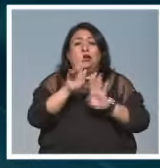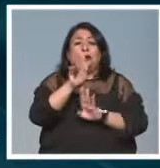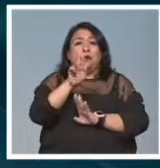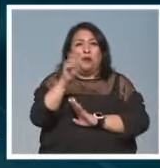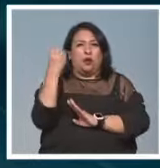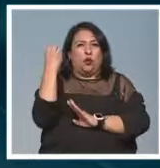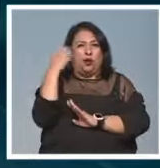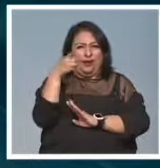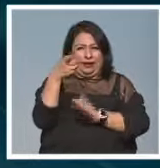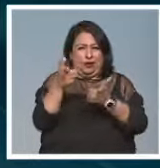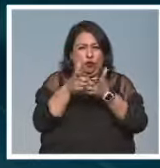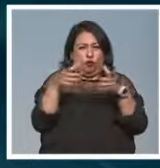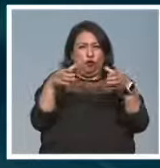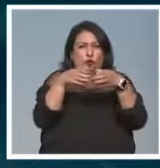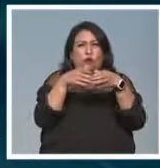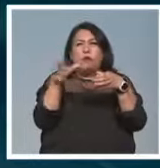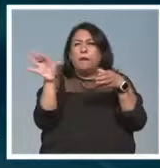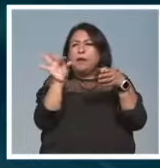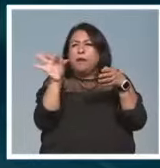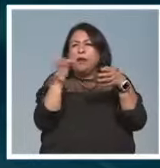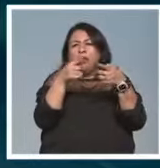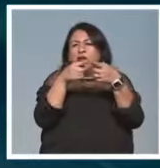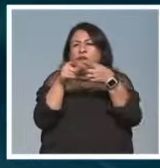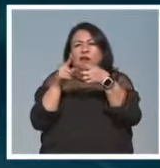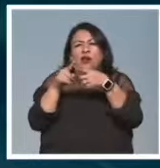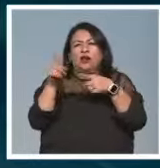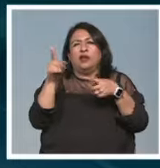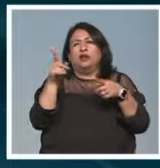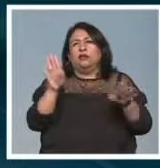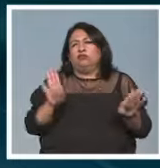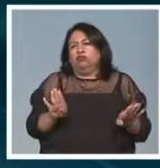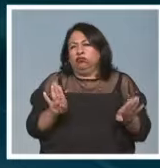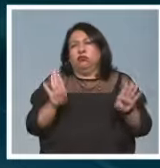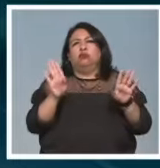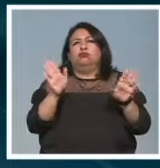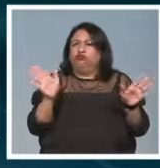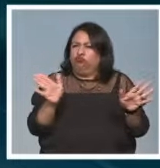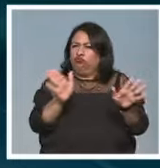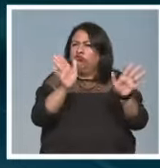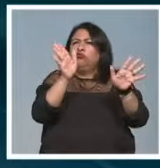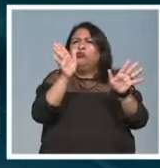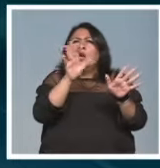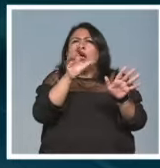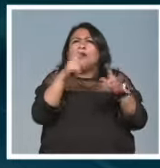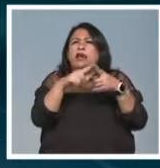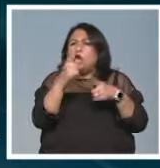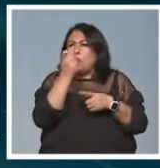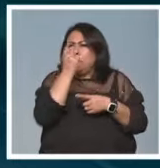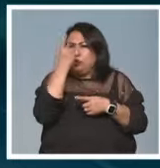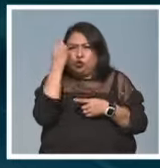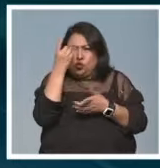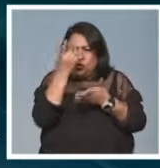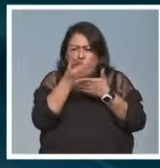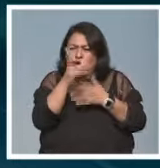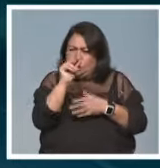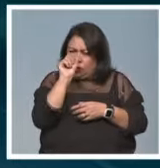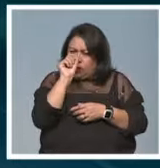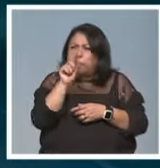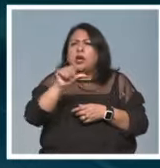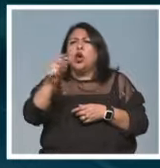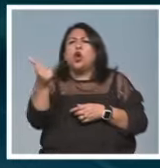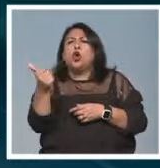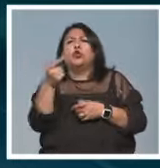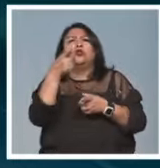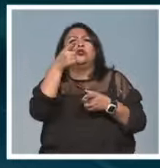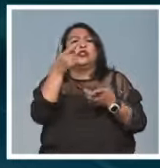Esta agrupación integra un repertorio variado de diferentes estilos y promueve no solo a los compositores oaxaqueños, también